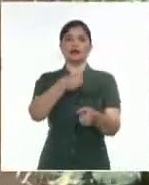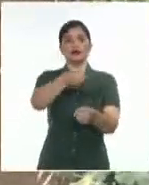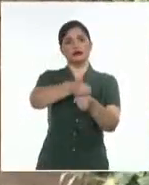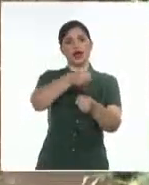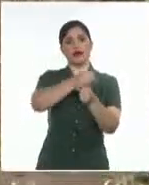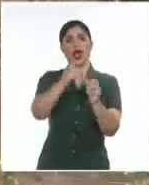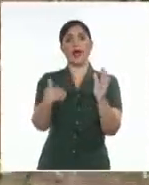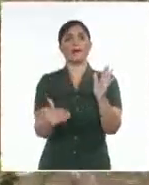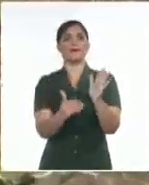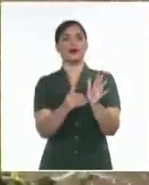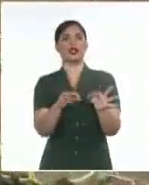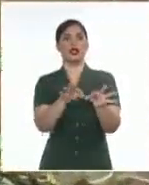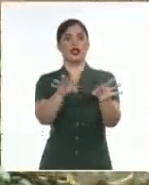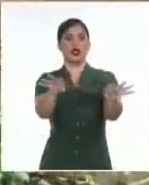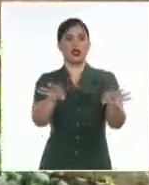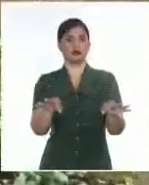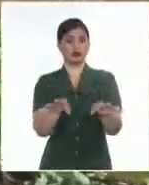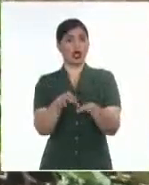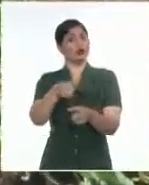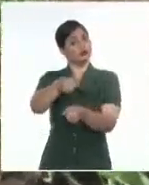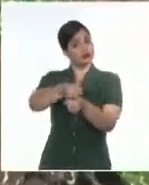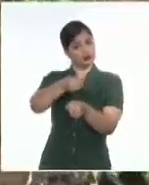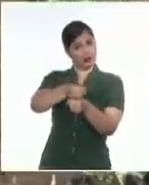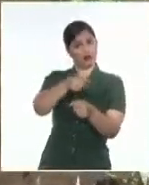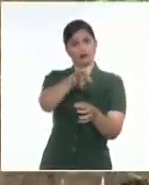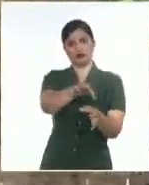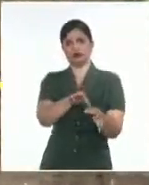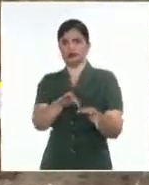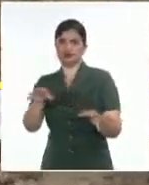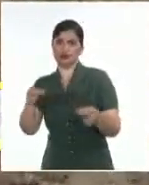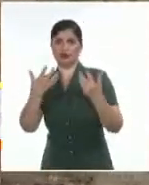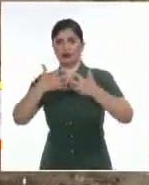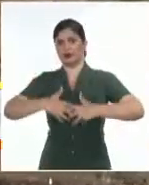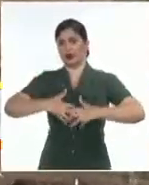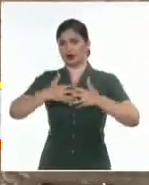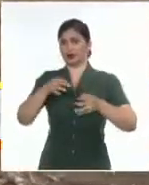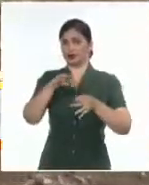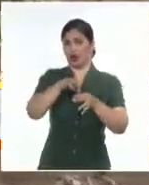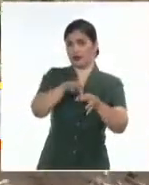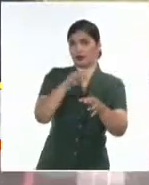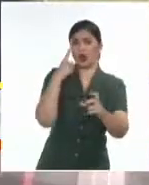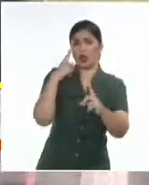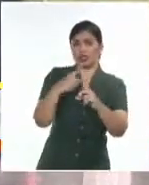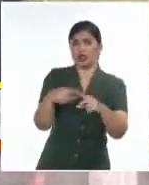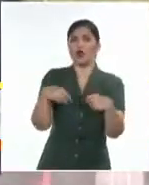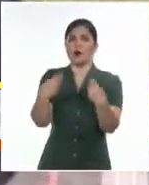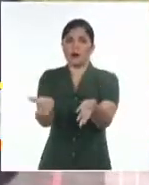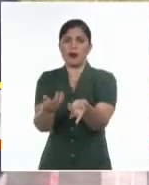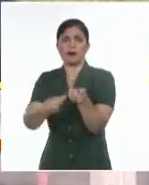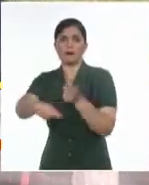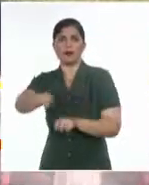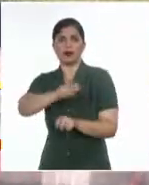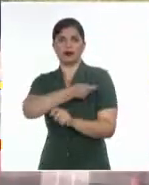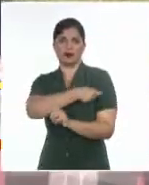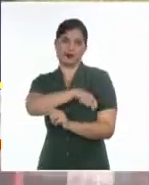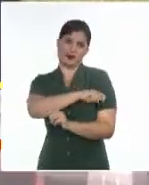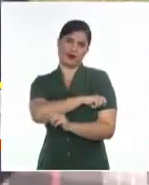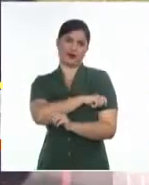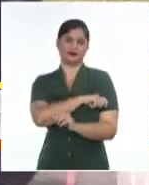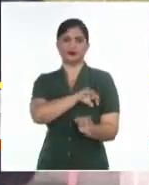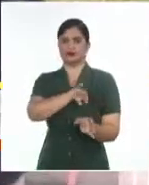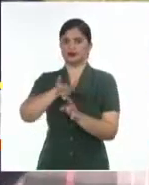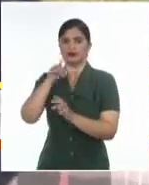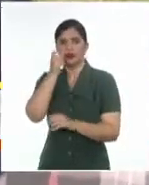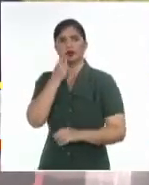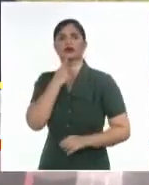rescate de áreas ociosas a orilla de la autopista nacional para producir alimentos destinados a la población. Eran áreas de nuestra empresa que estaban en la mayoría